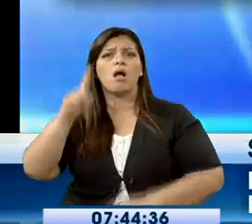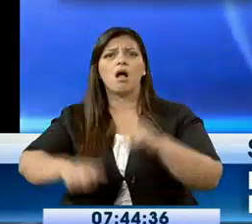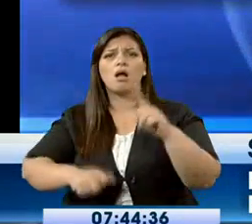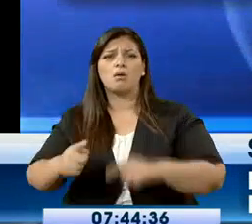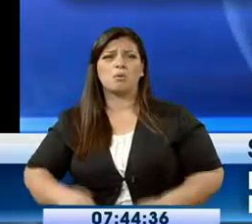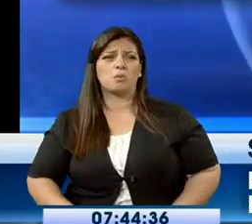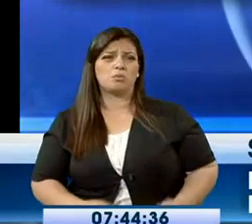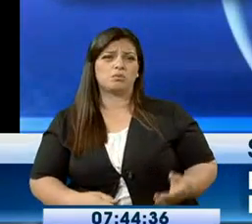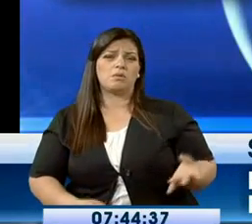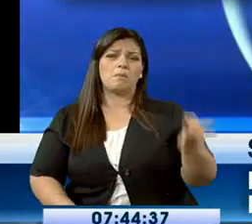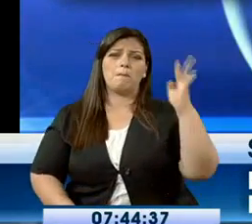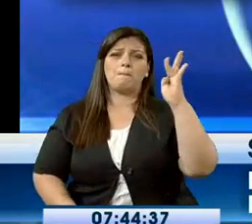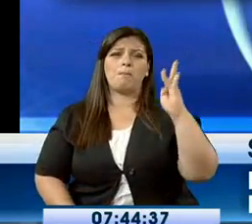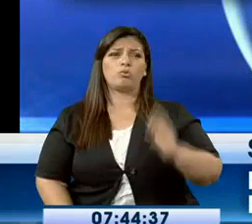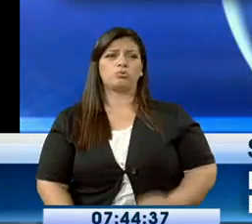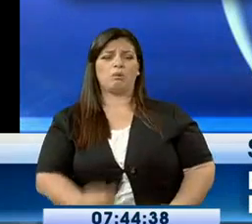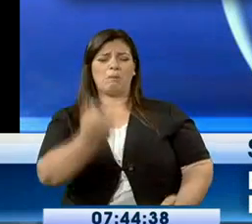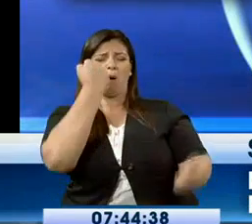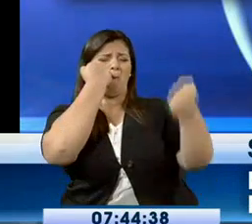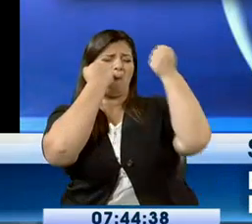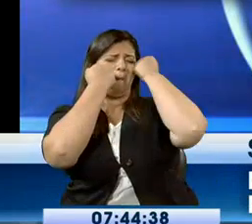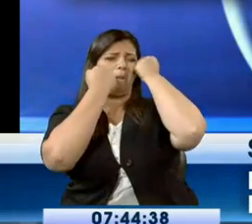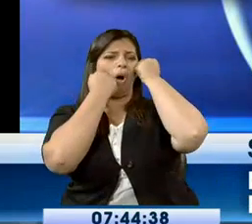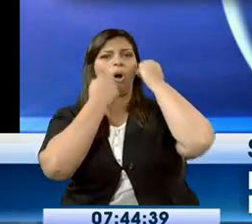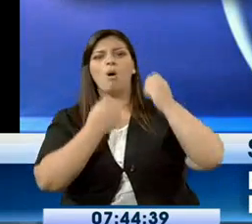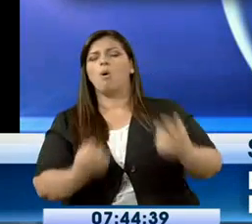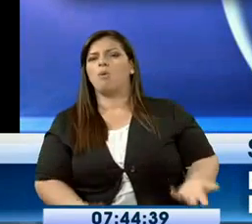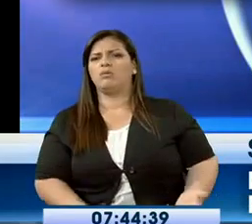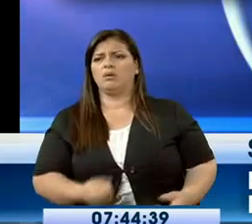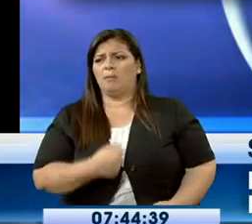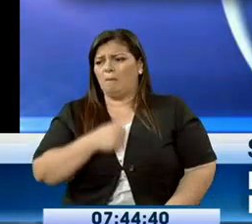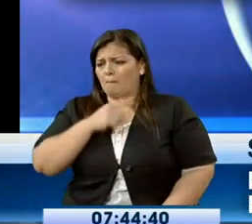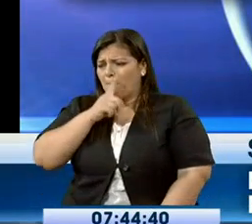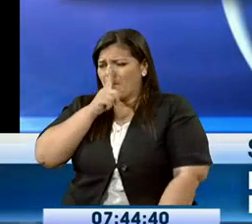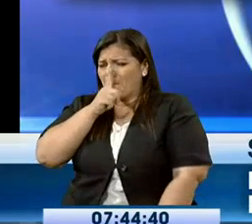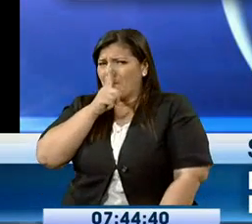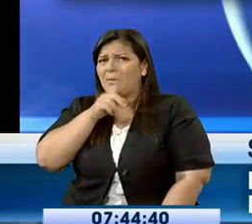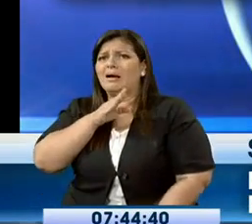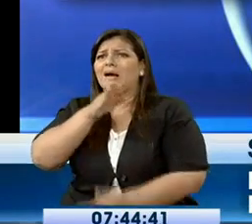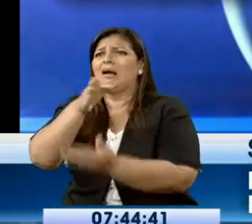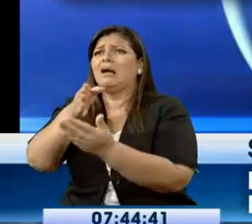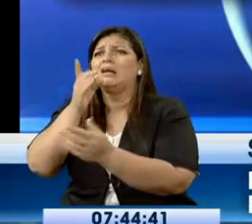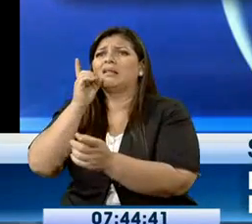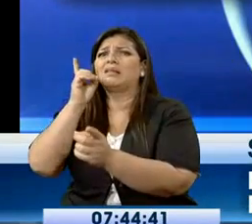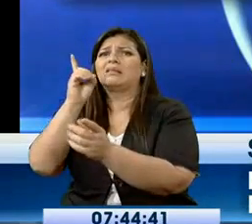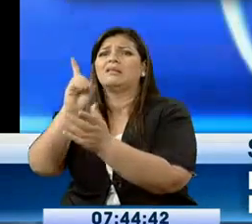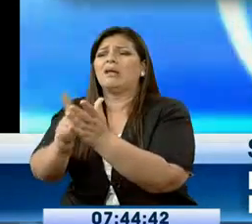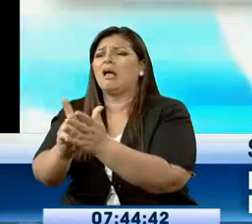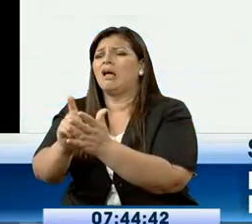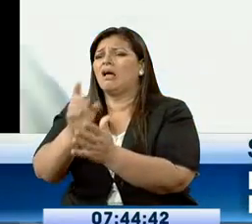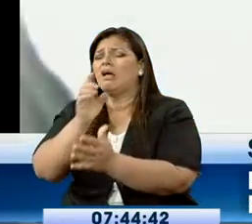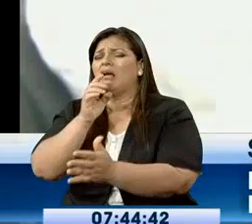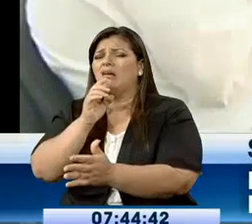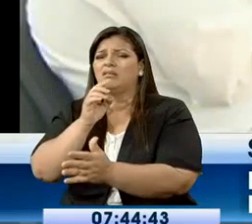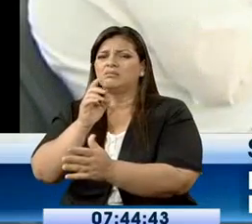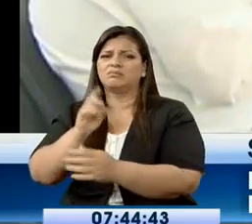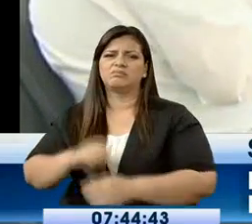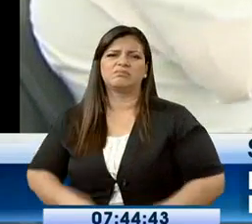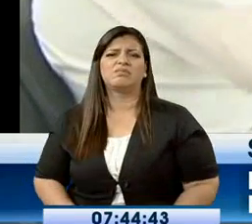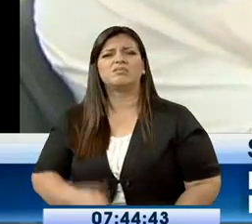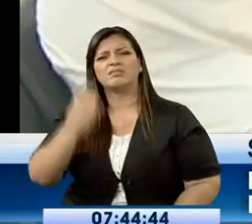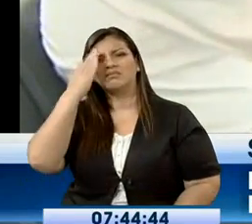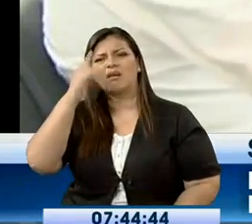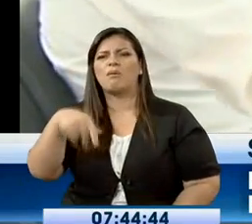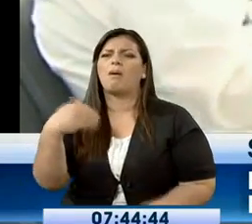porque el proceso para ellos es muy engorroso. A diferencia de que antes las comisarías actuaban inmediatamente. El asesino